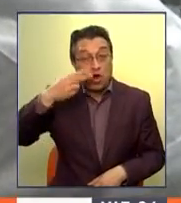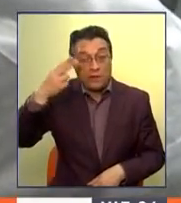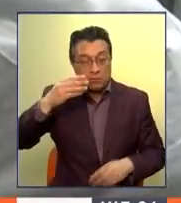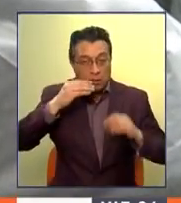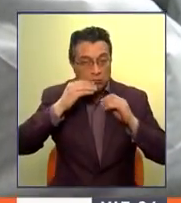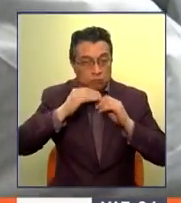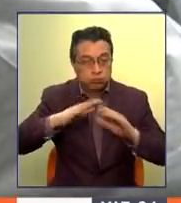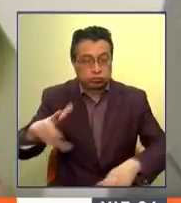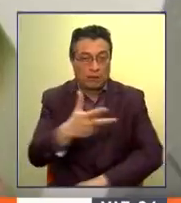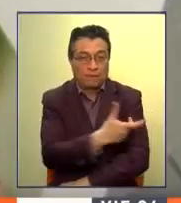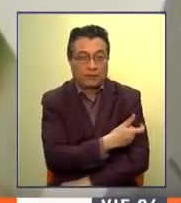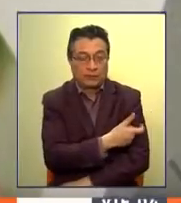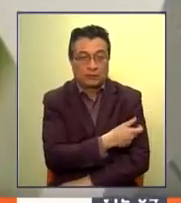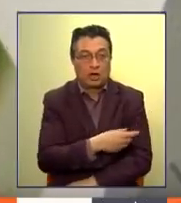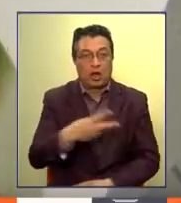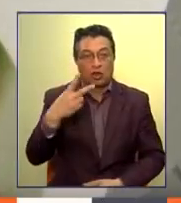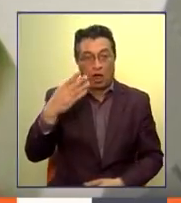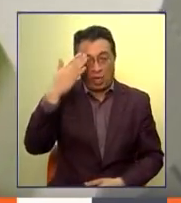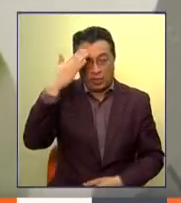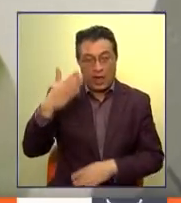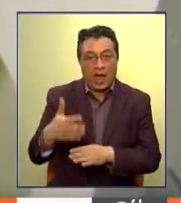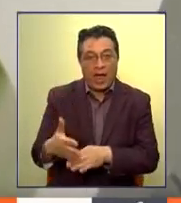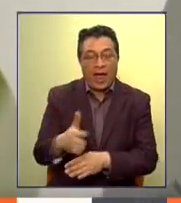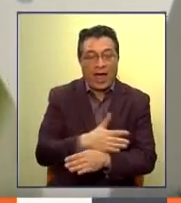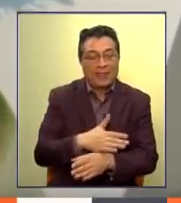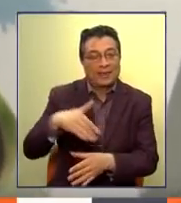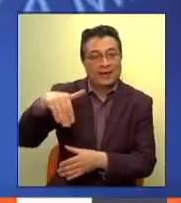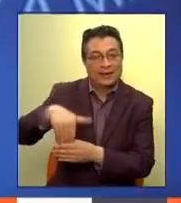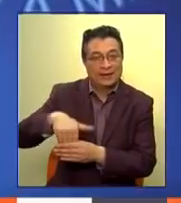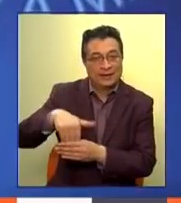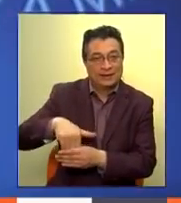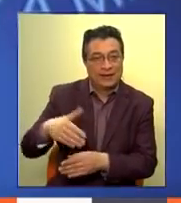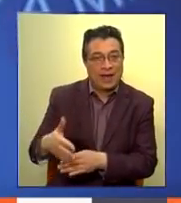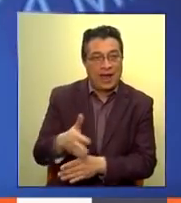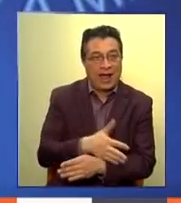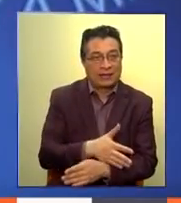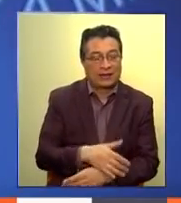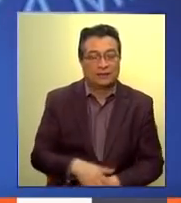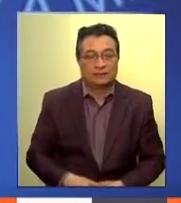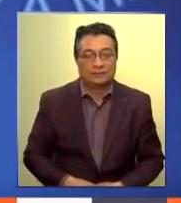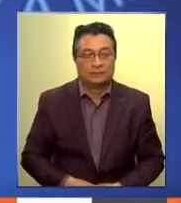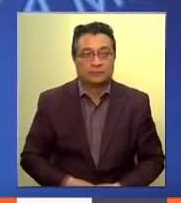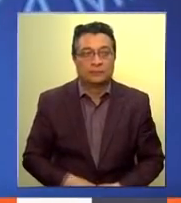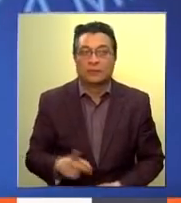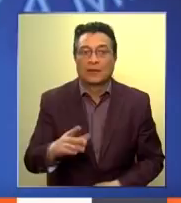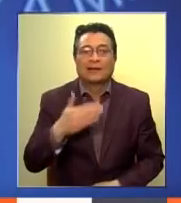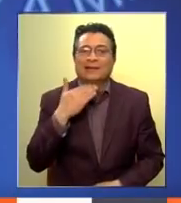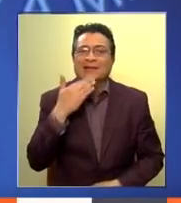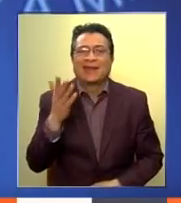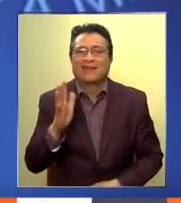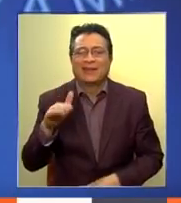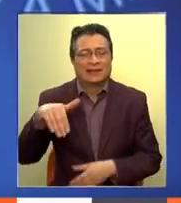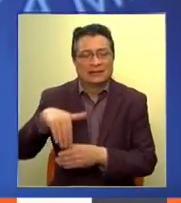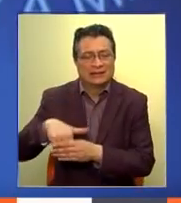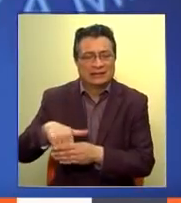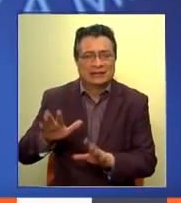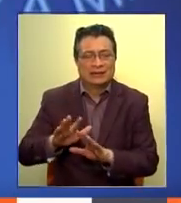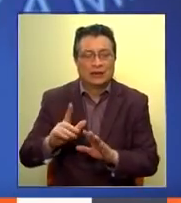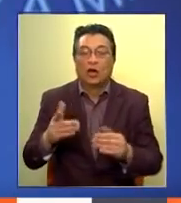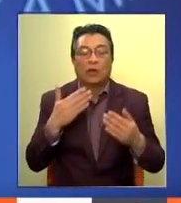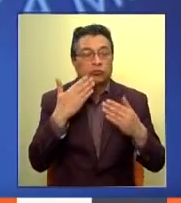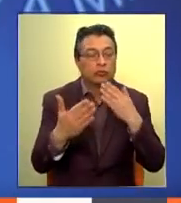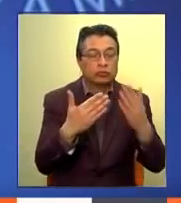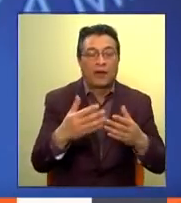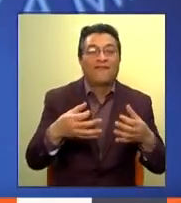solo dos días antes de las elecciones presidenciales. No tiene nada que ver con las elecciones, tiene que ver con la entrega de